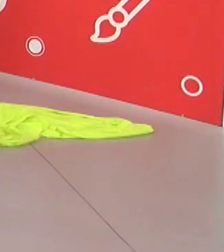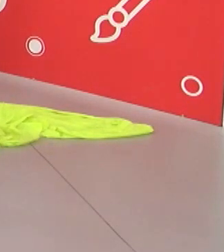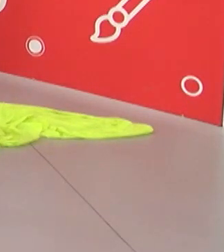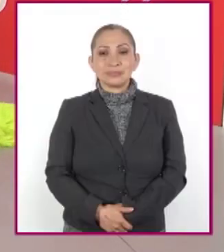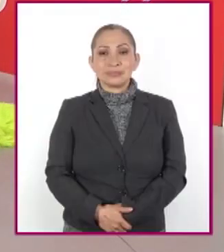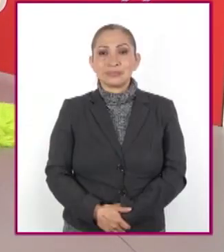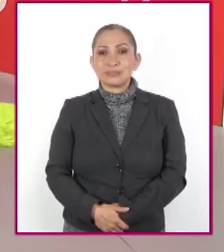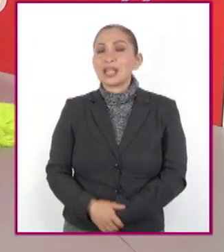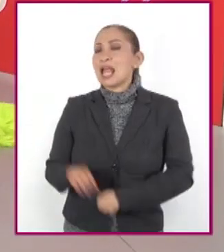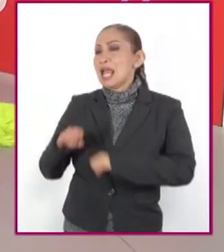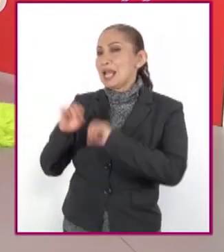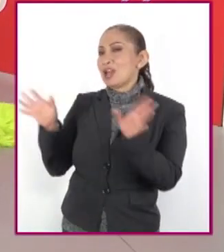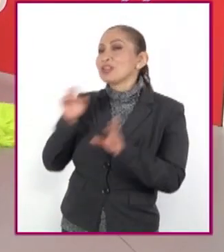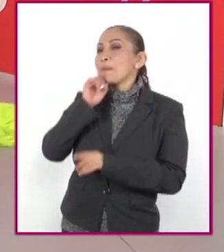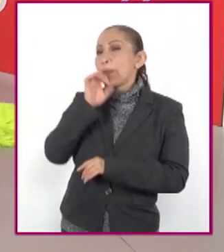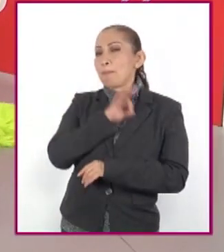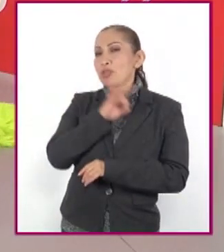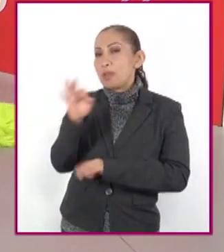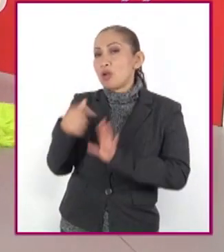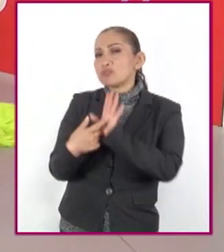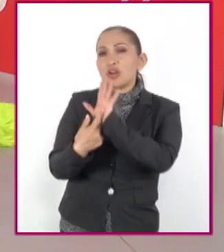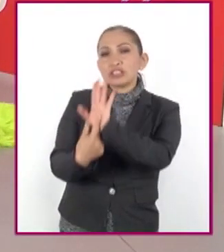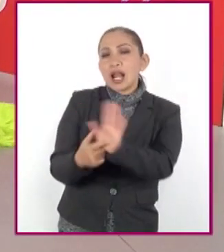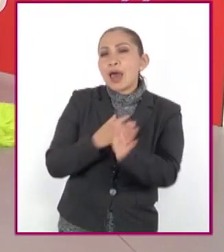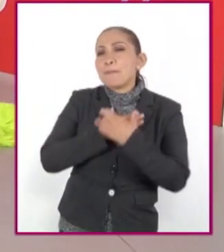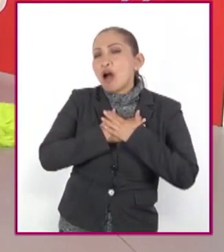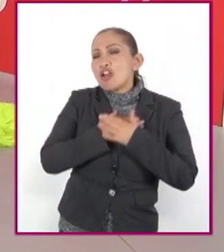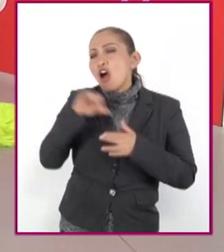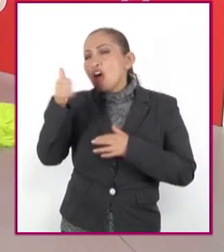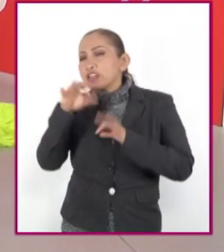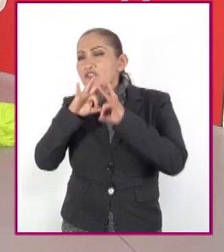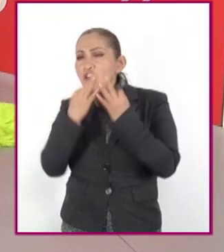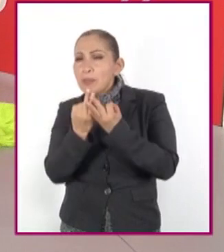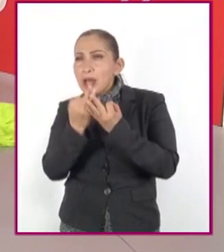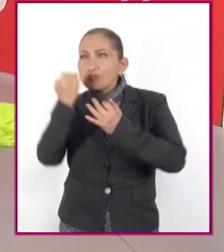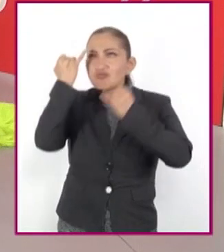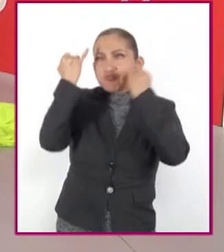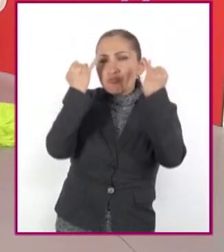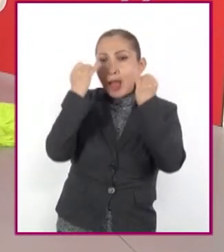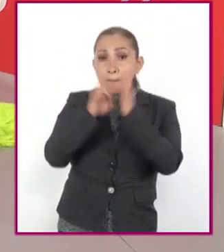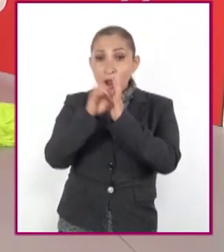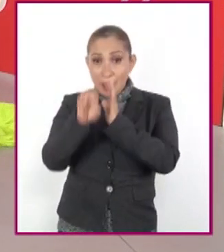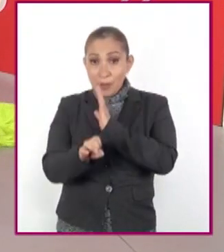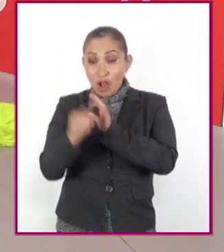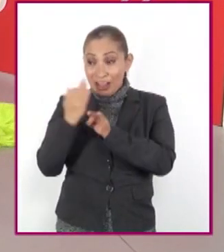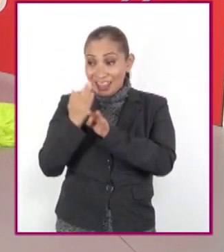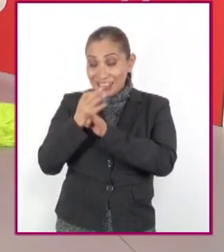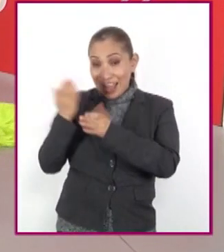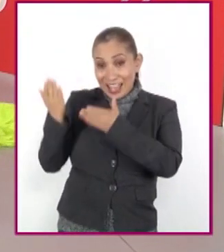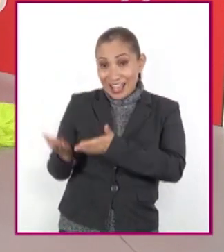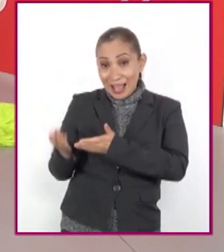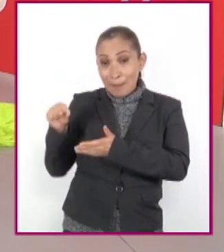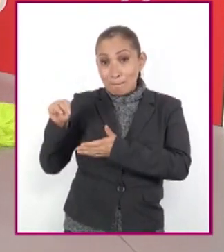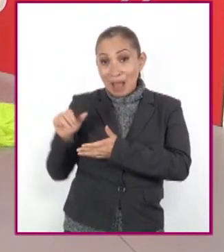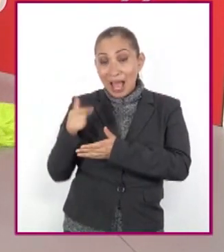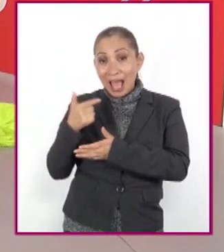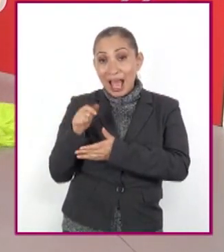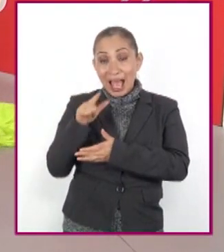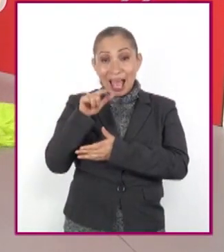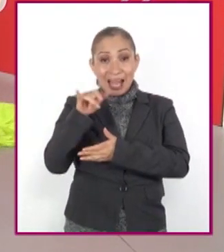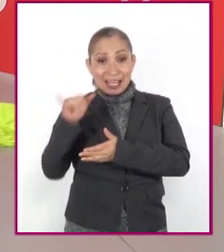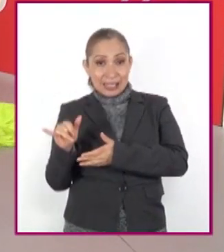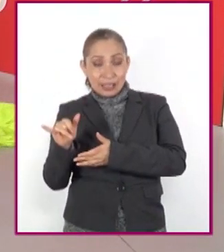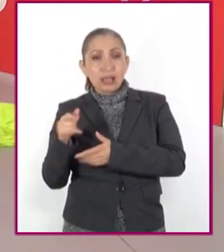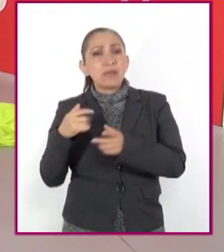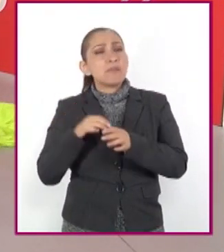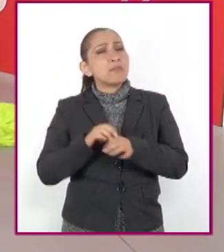Por supuesto, también podemos representarlo mediante otras formas creativas, como lo acaba de hacer Magali. Lo más importante